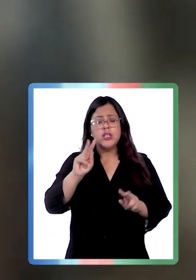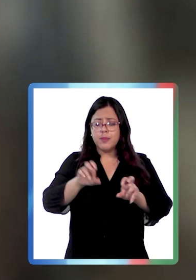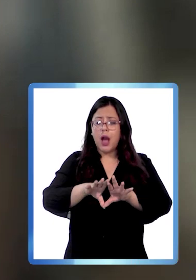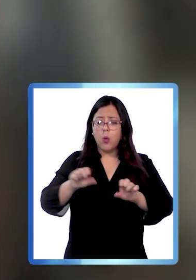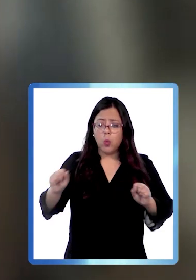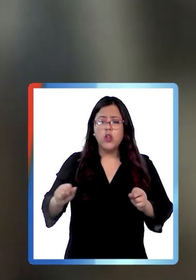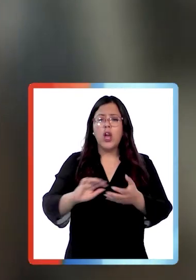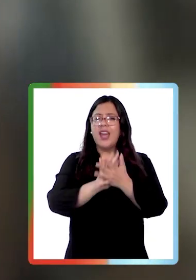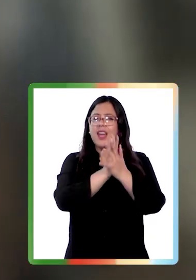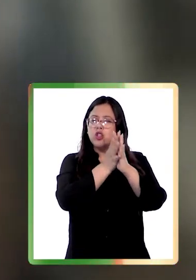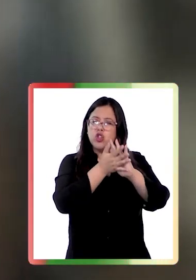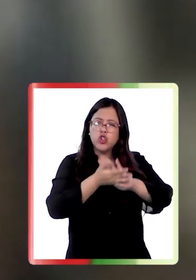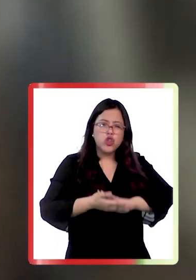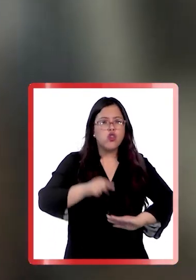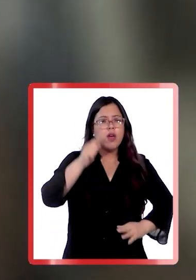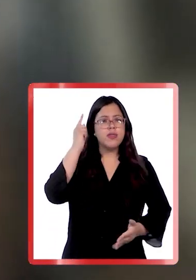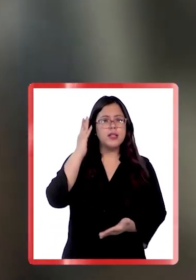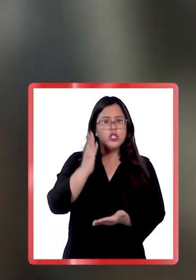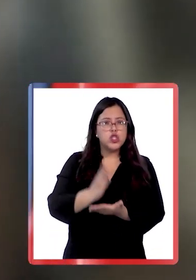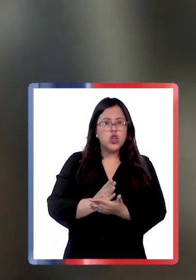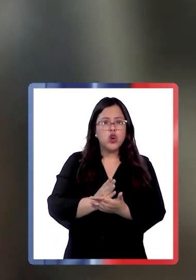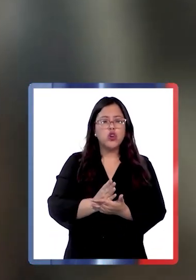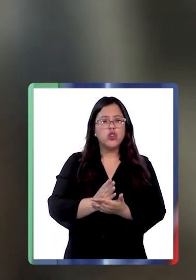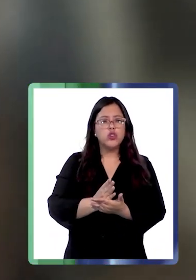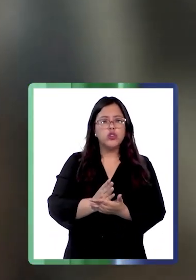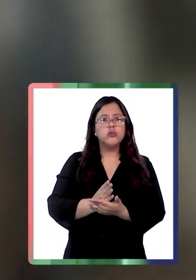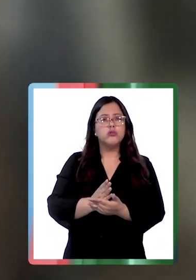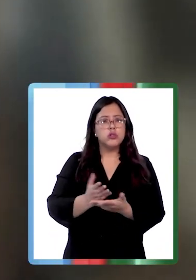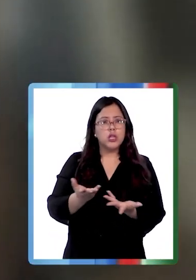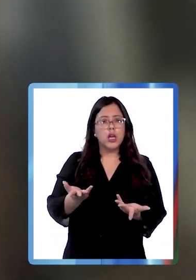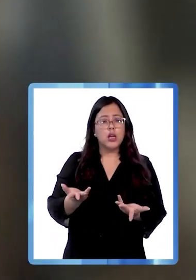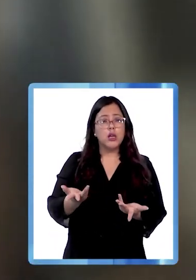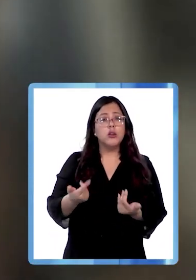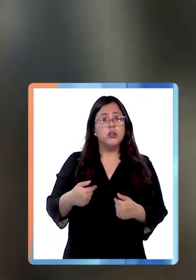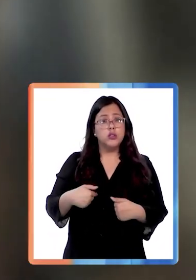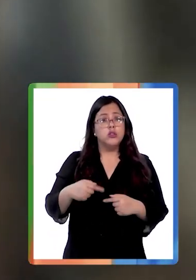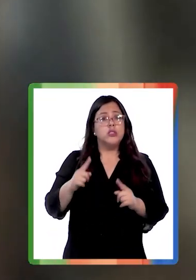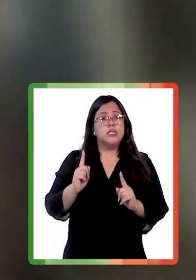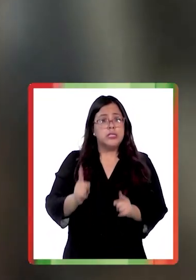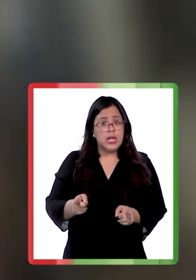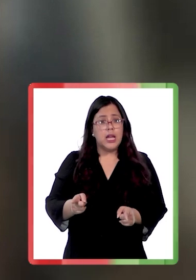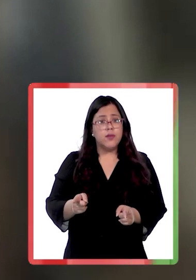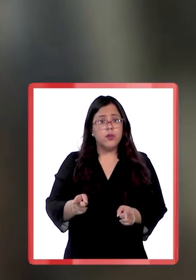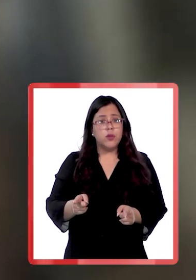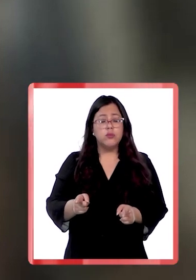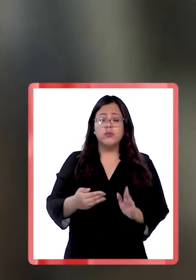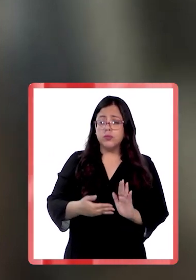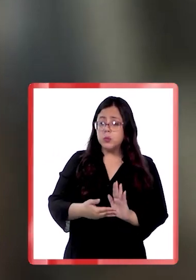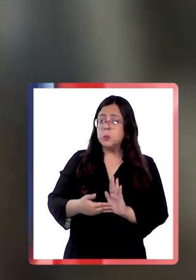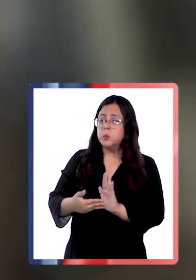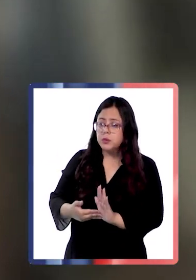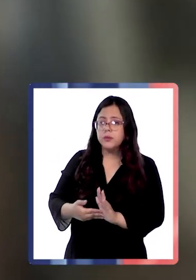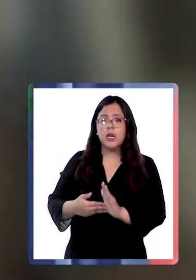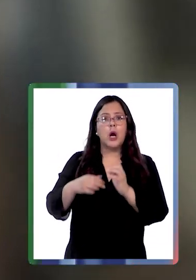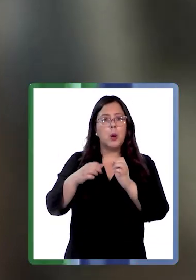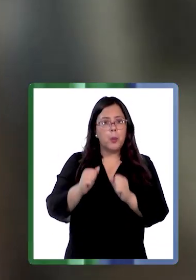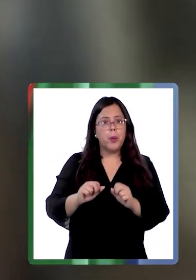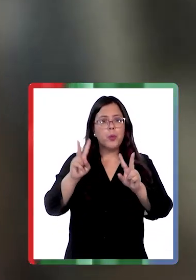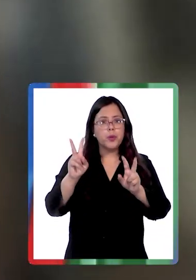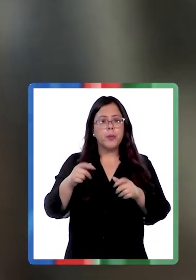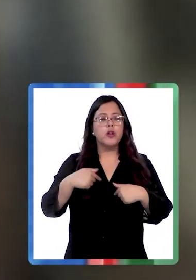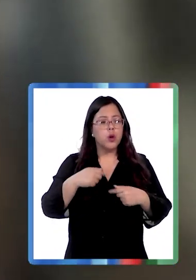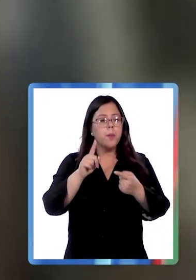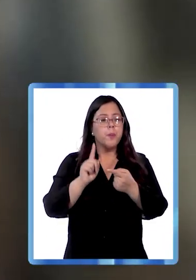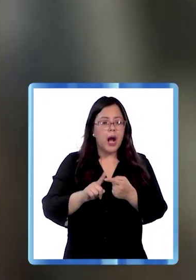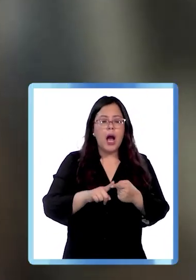el consentimiento instalado en todas aquellas acciones en donde tengo que, de alguna manera, decir que sí explícitamente para que